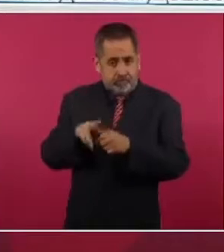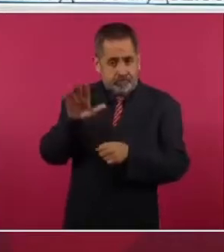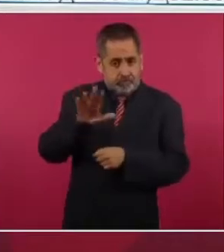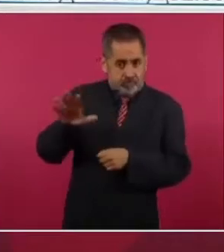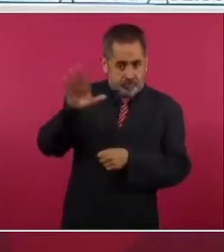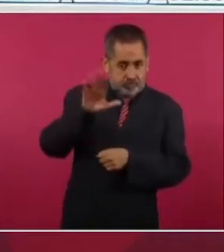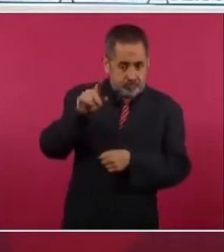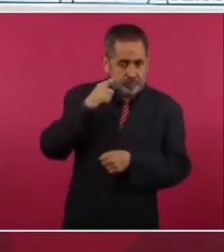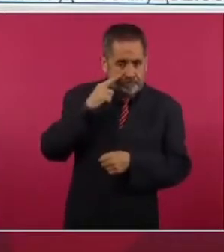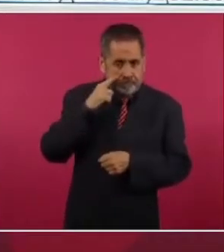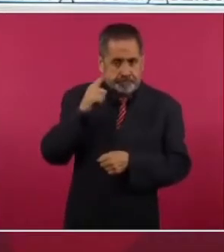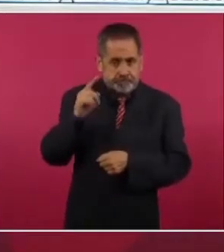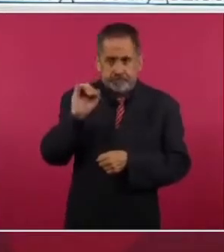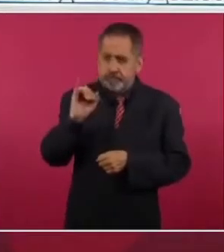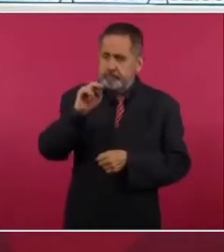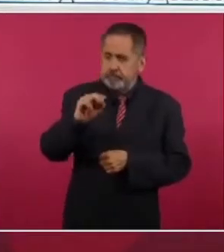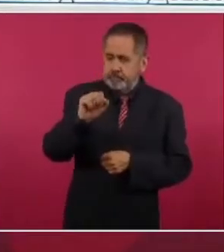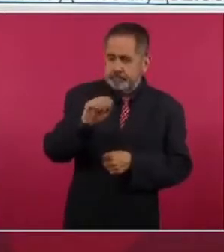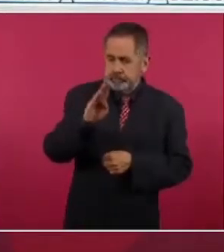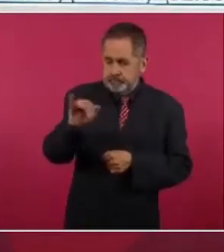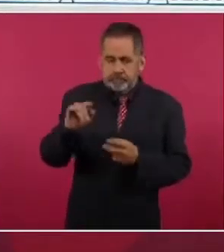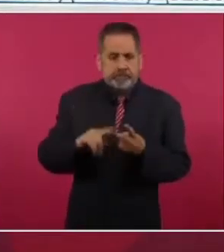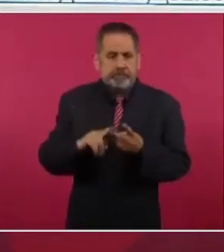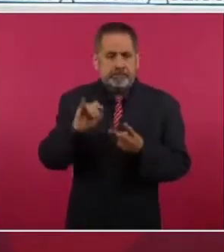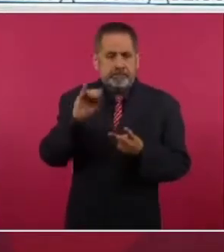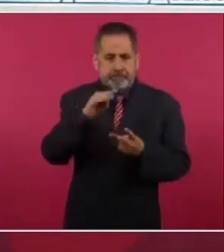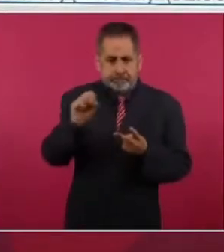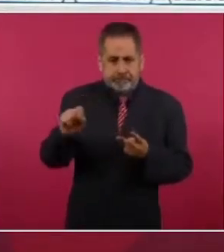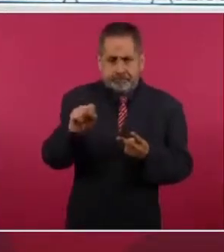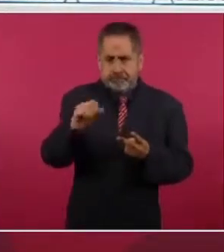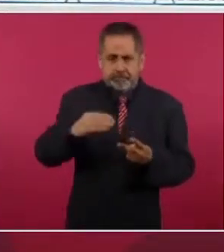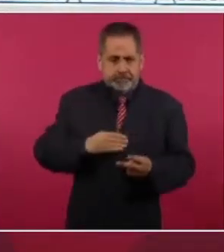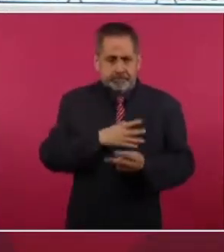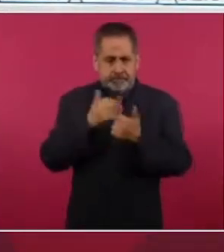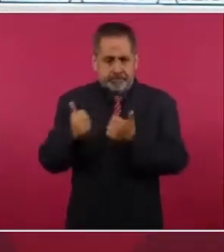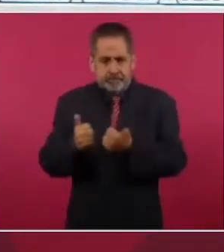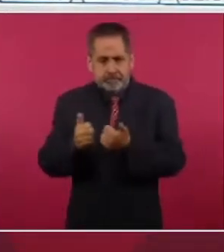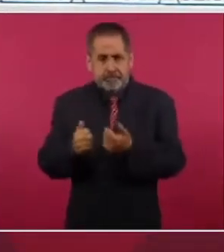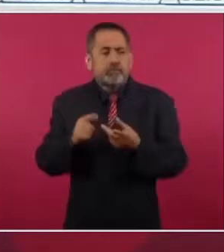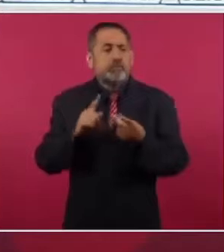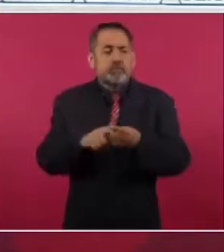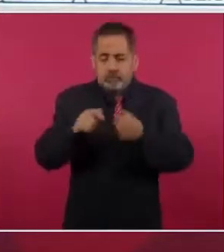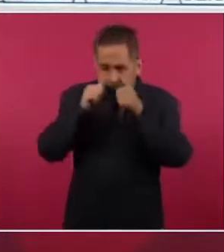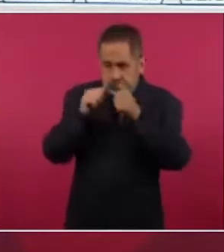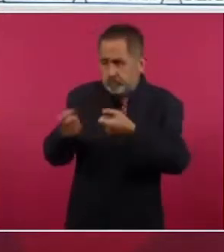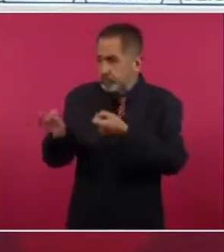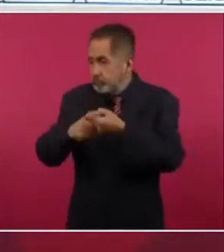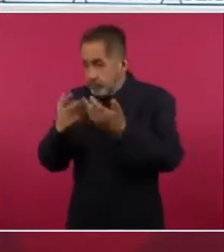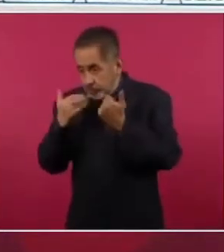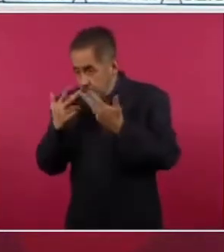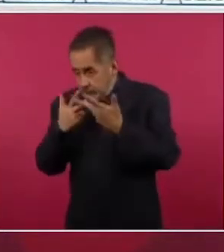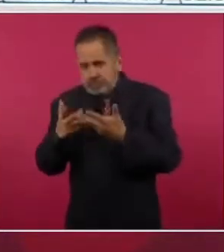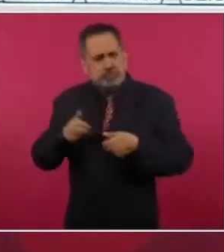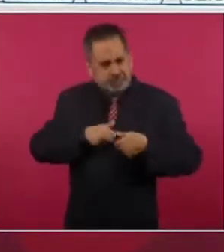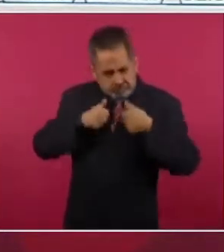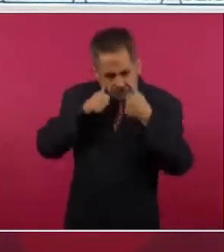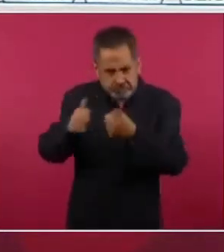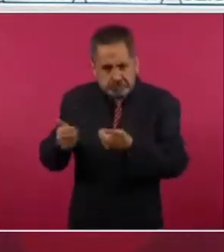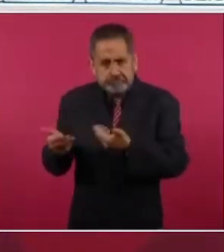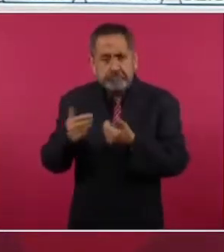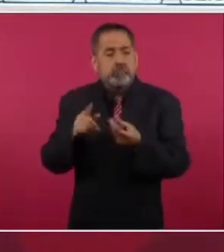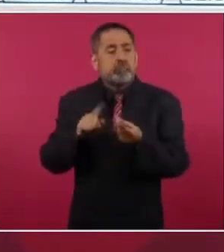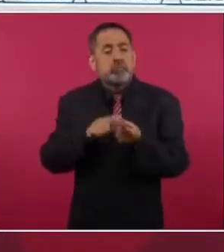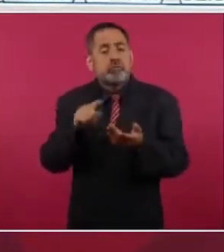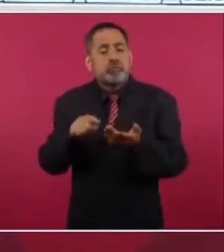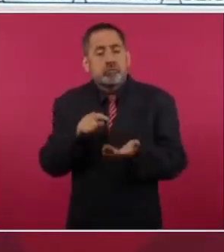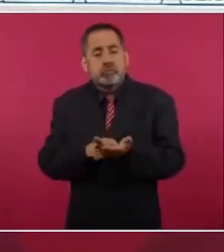el INSABI más IMSS Bienestar, es el que atiende a la población sin seguridad social. Y estos hospitales entonces